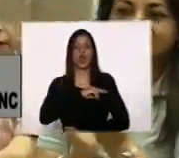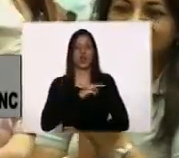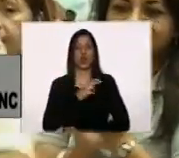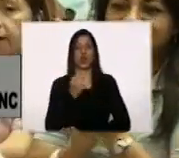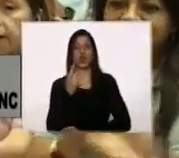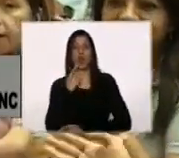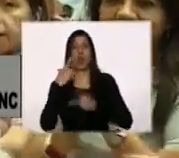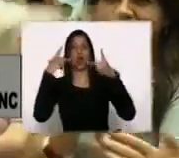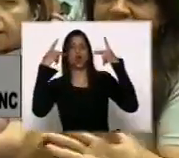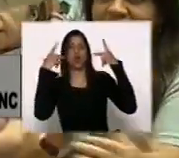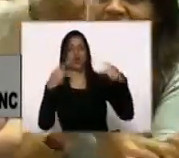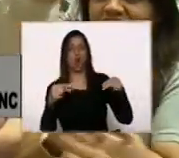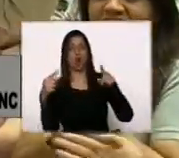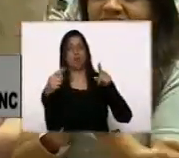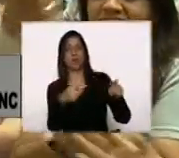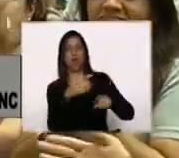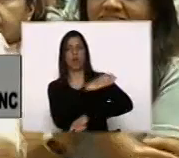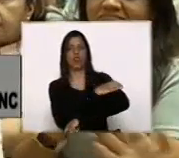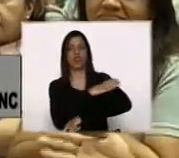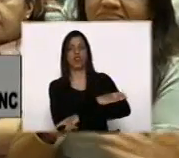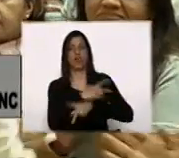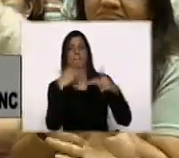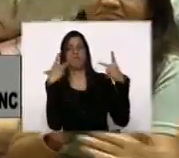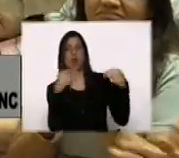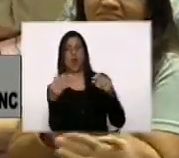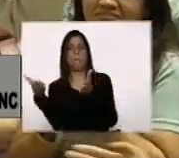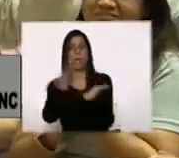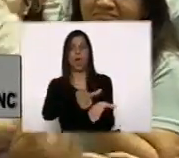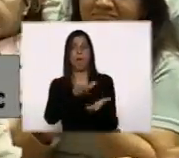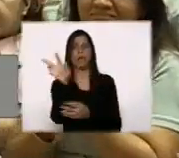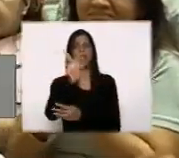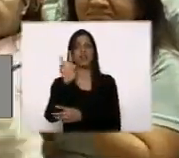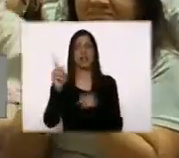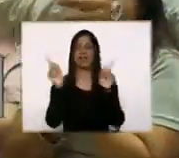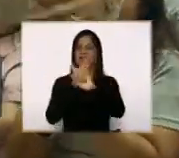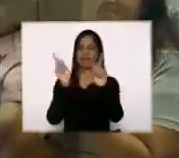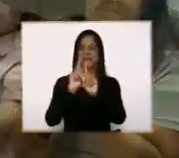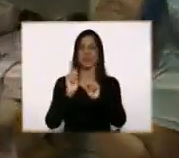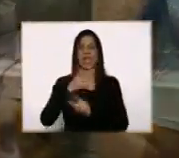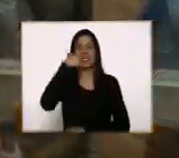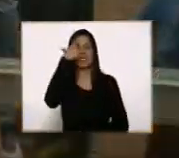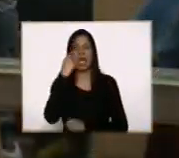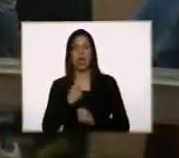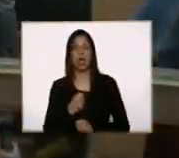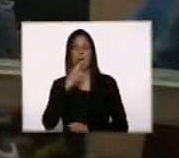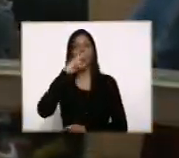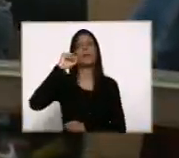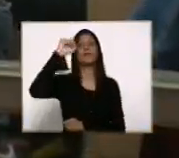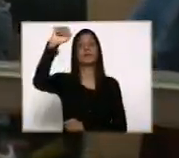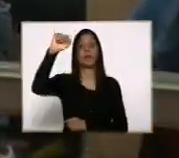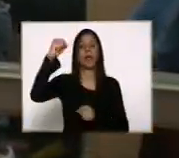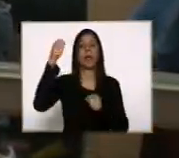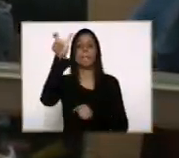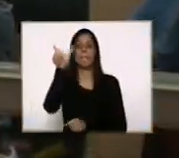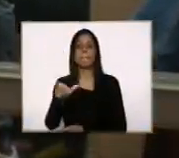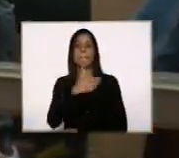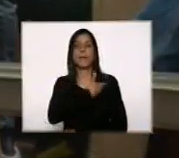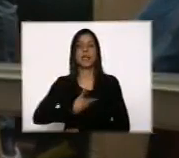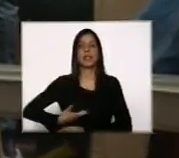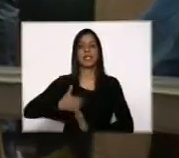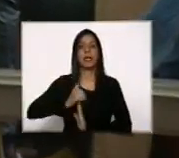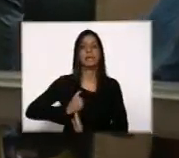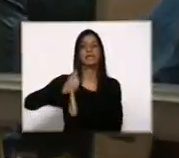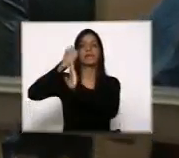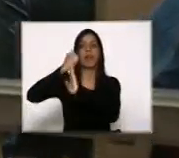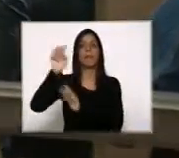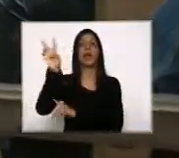contundente no. Porque nosotras y nosotros estamos seguros de que el presidente obrero va a seguir dirigiendo las riendas de